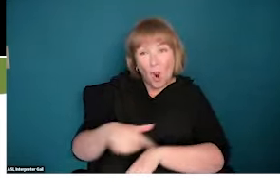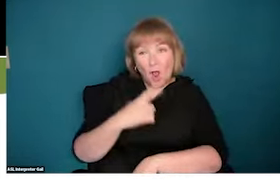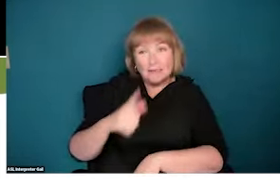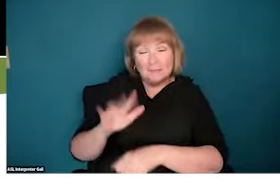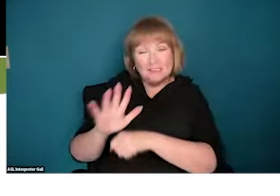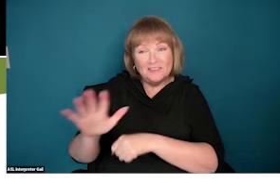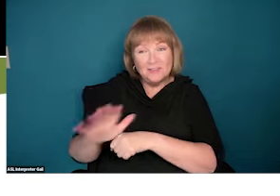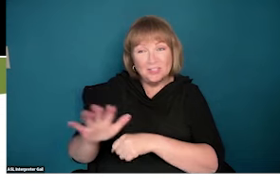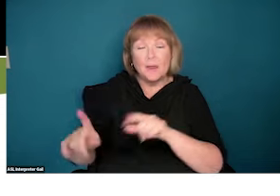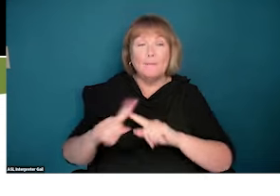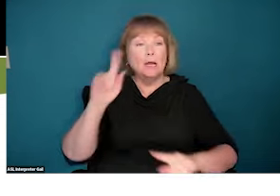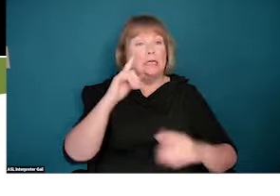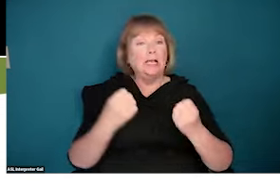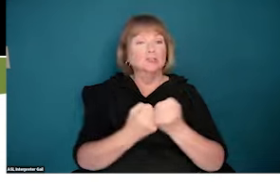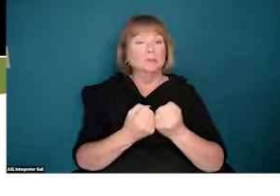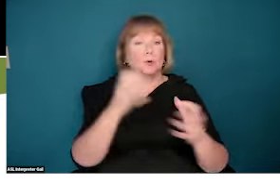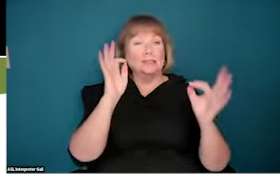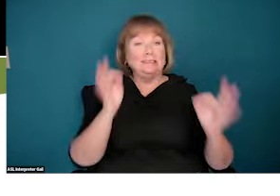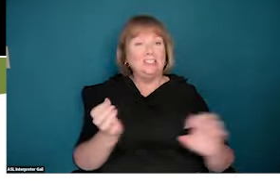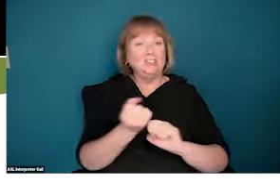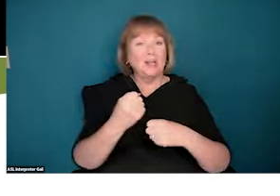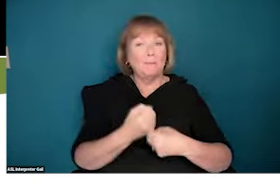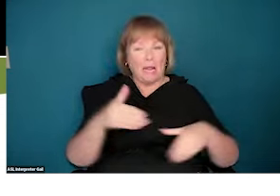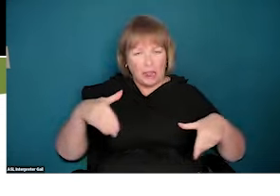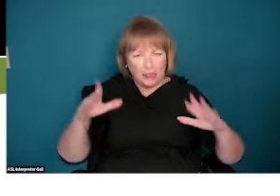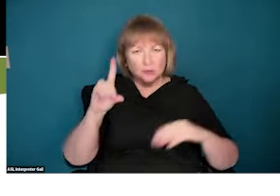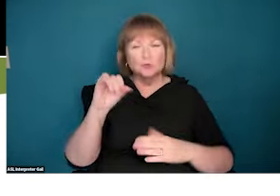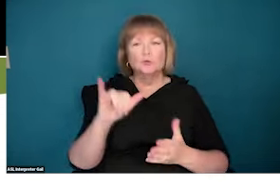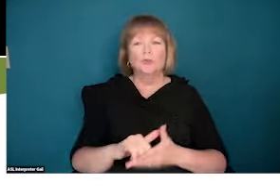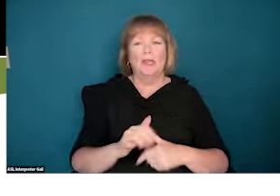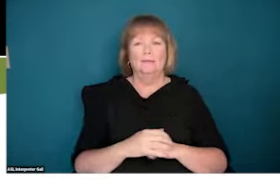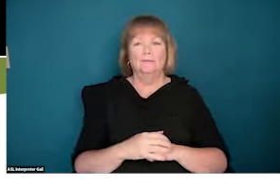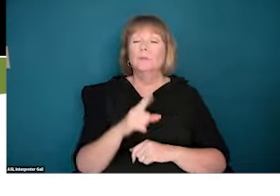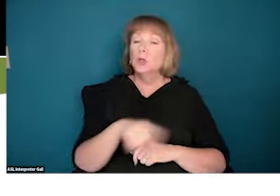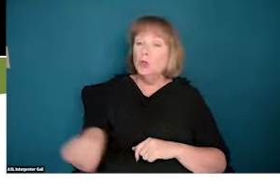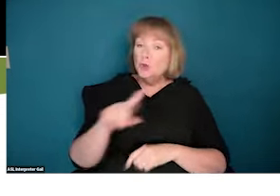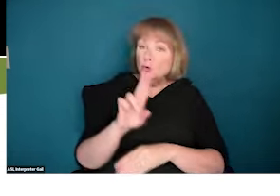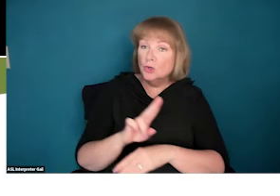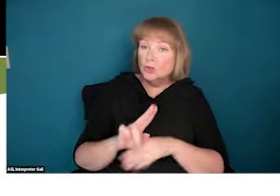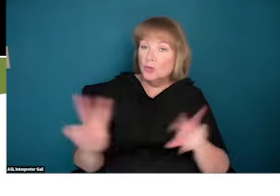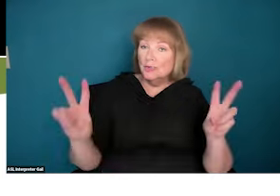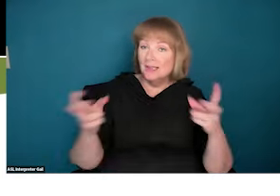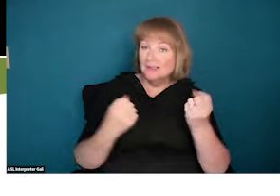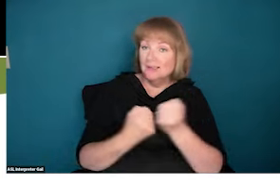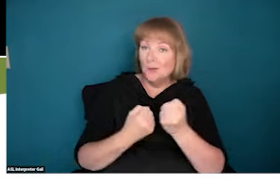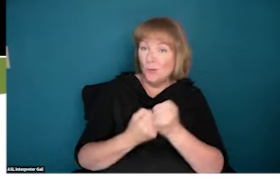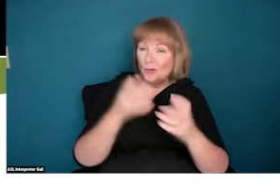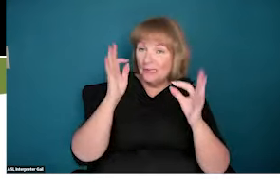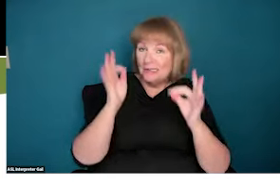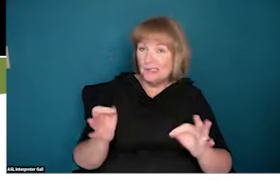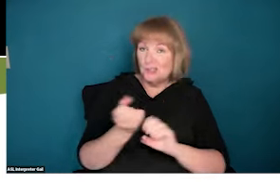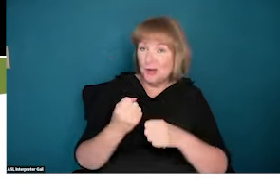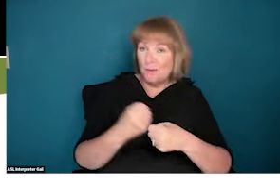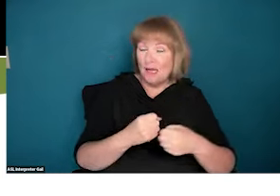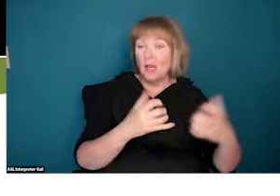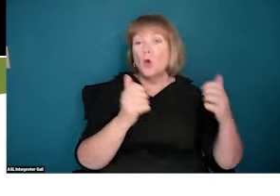de ayuda durante mucho tiempo. La toma de decisiones con apoyo le permite tener un poco de